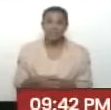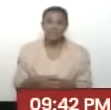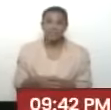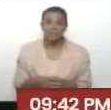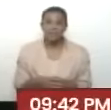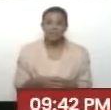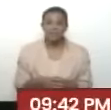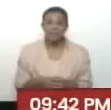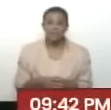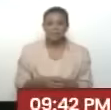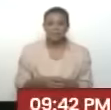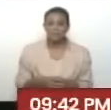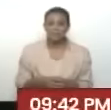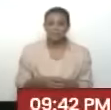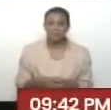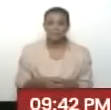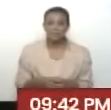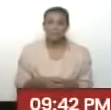de Andrade,